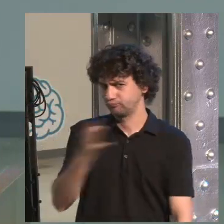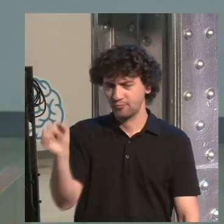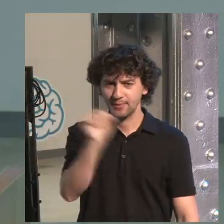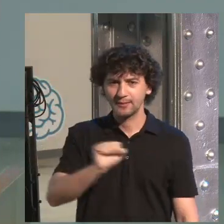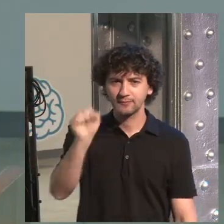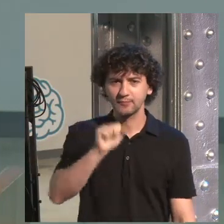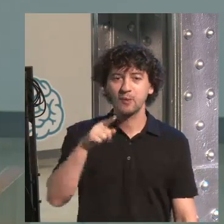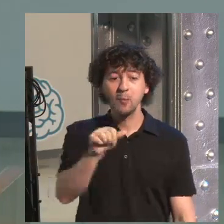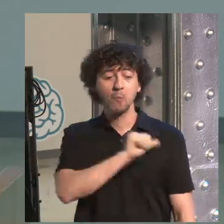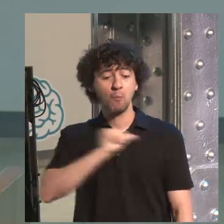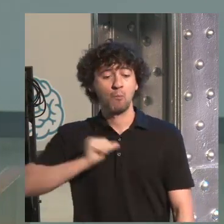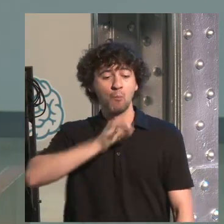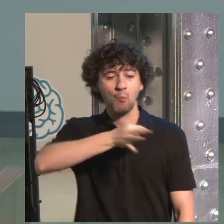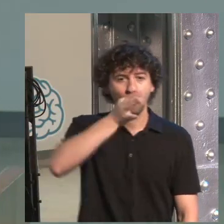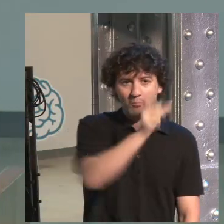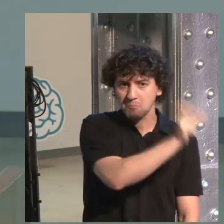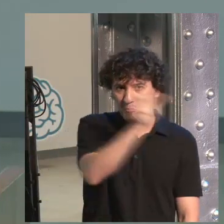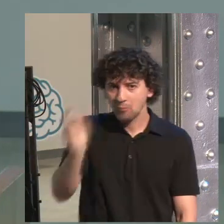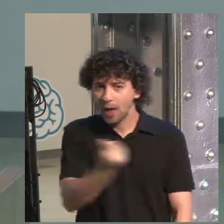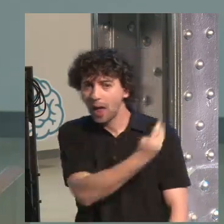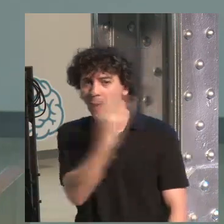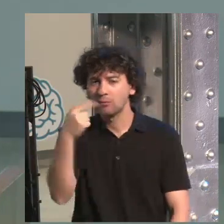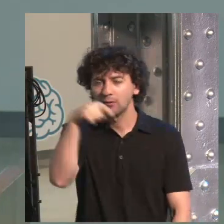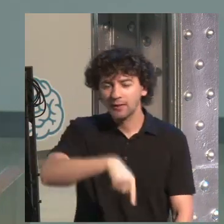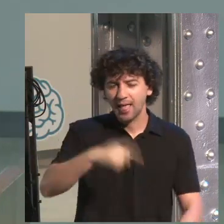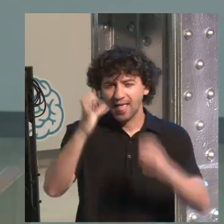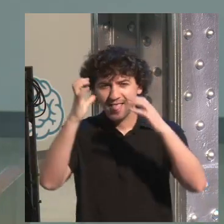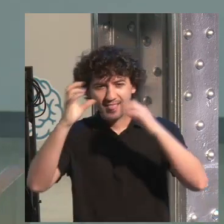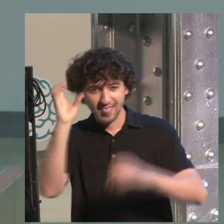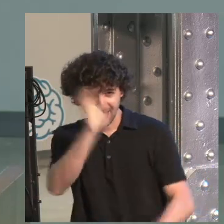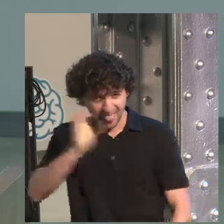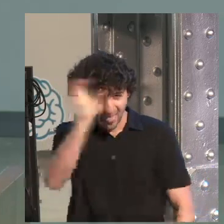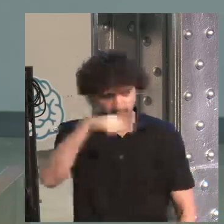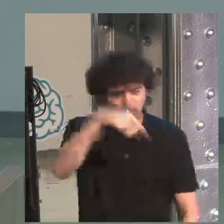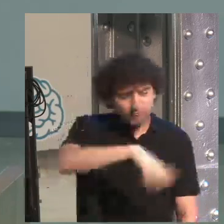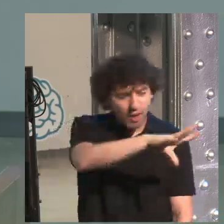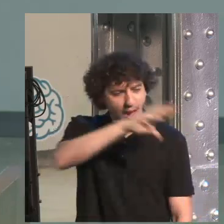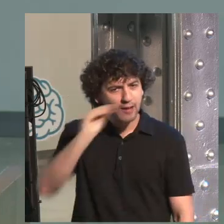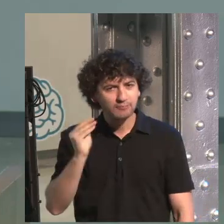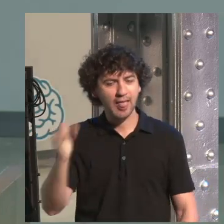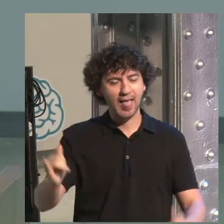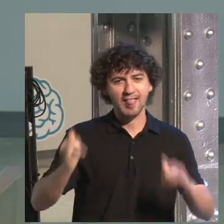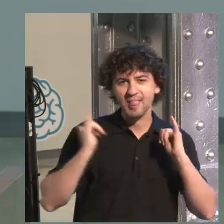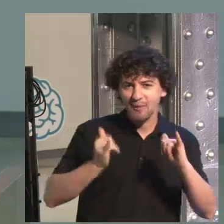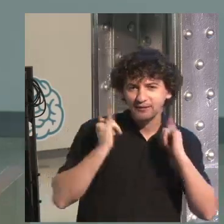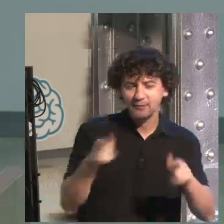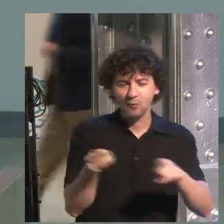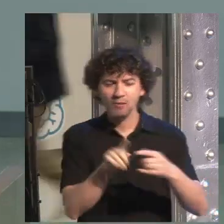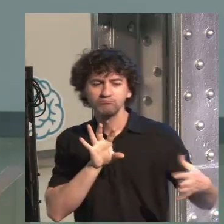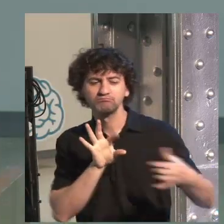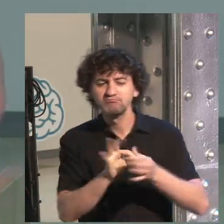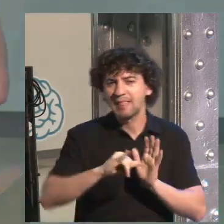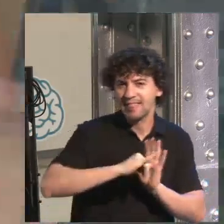tiene monologuistas que nos hacen entender la ciencia de una forma divertida y de una forma cercana, algo que hace unos años